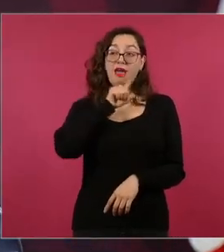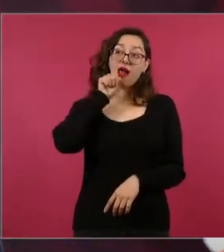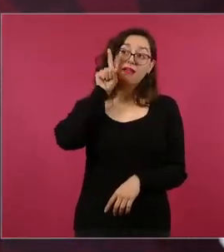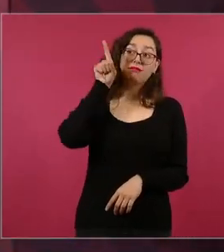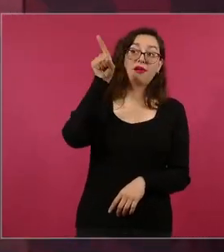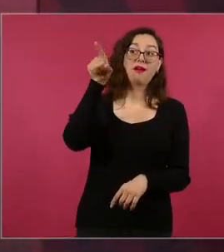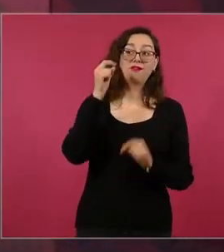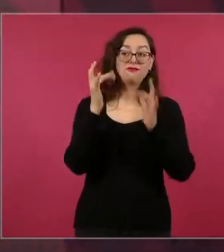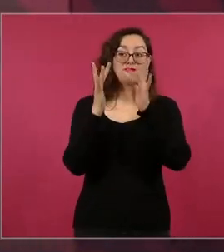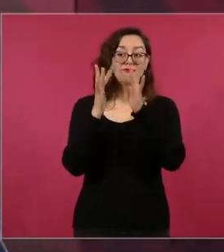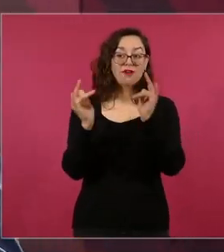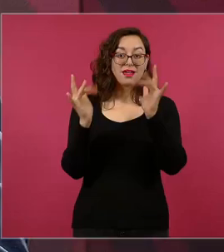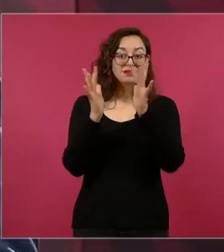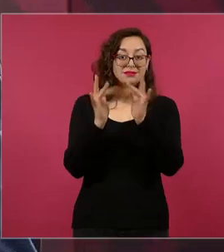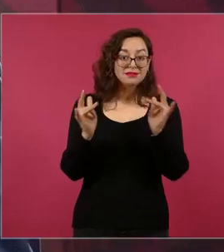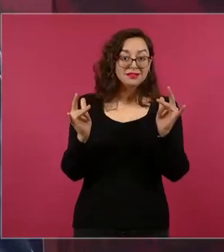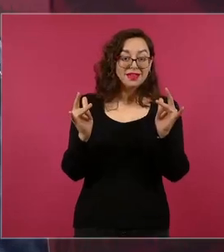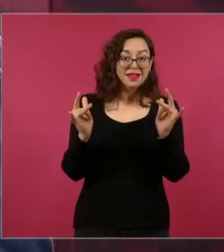que